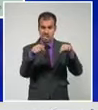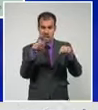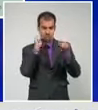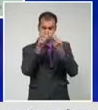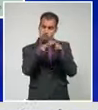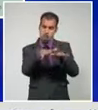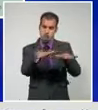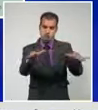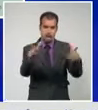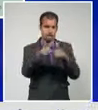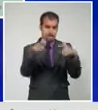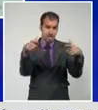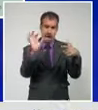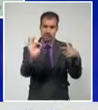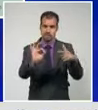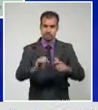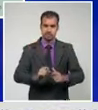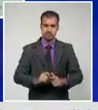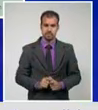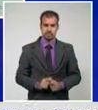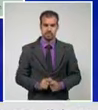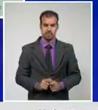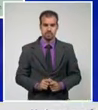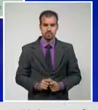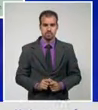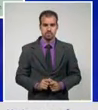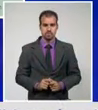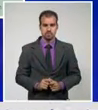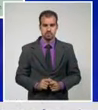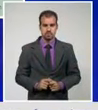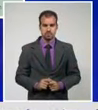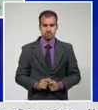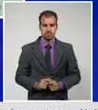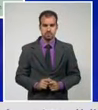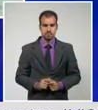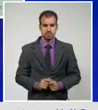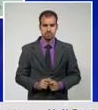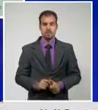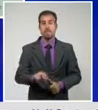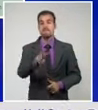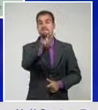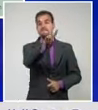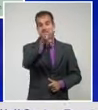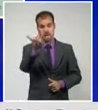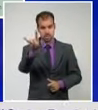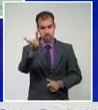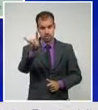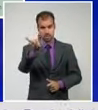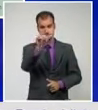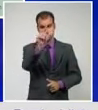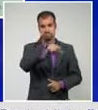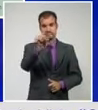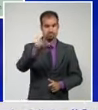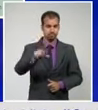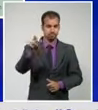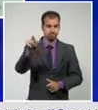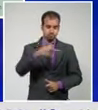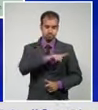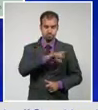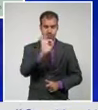principal transmisión, el municipio Santiago, con 29 casos en el día de